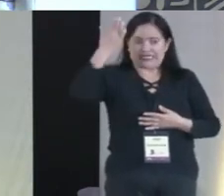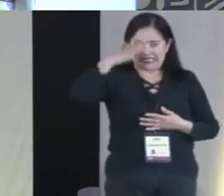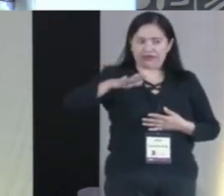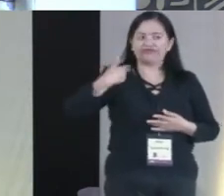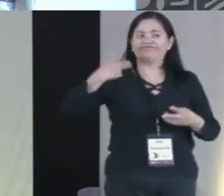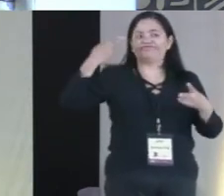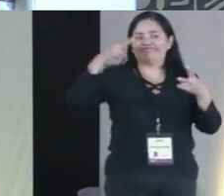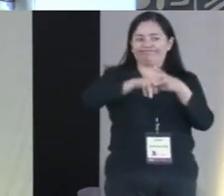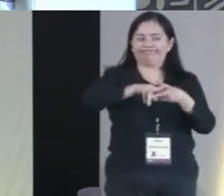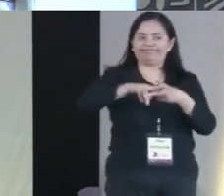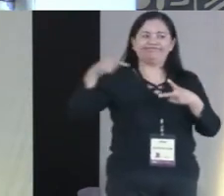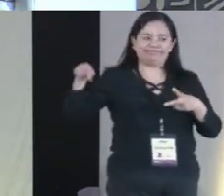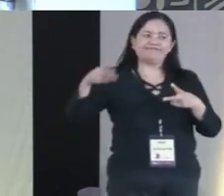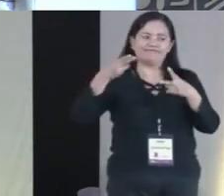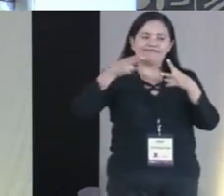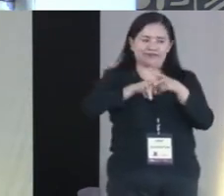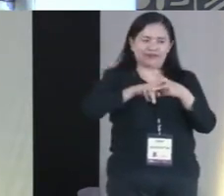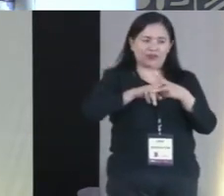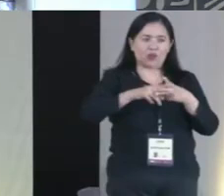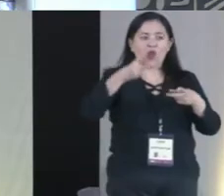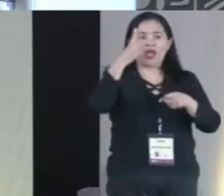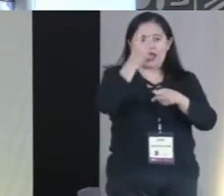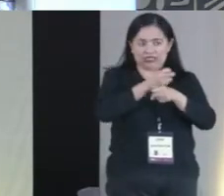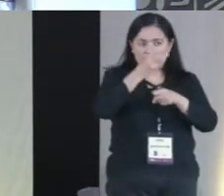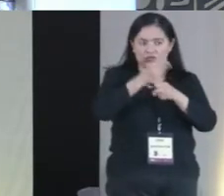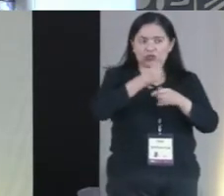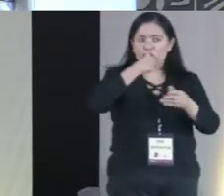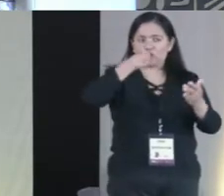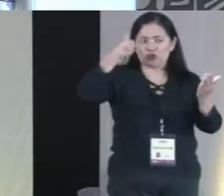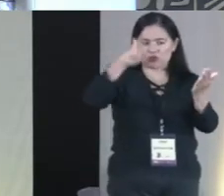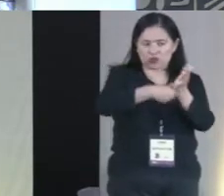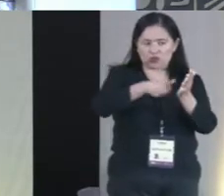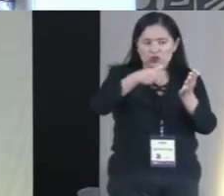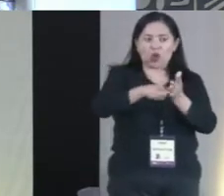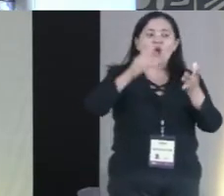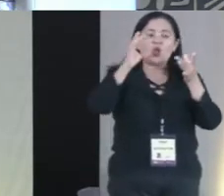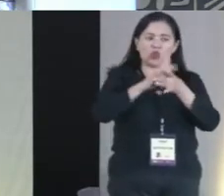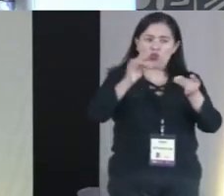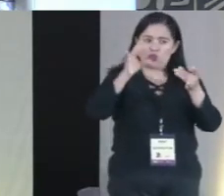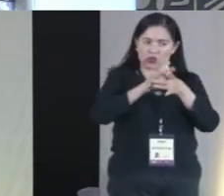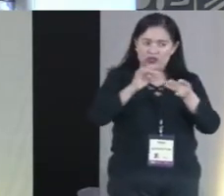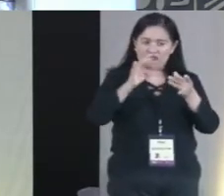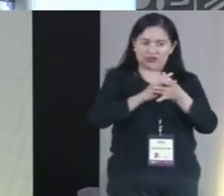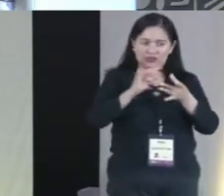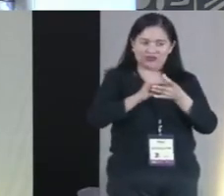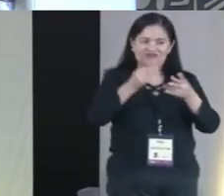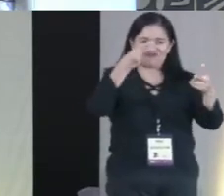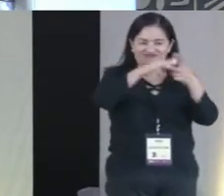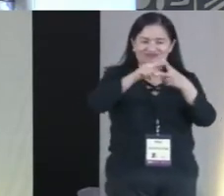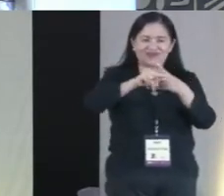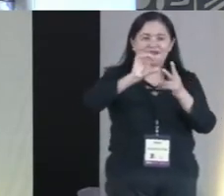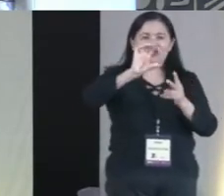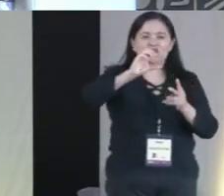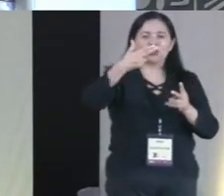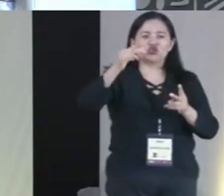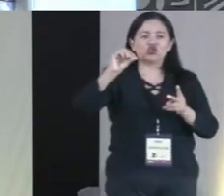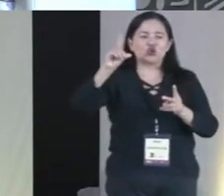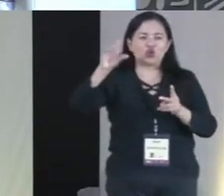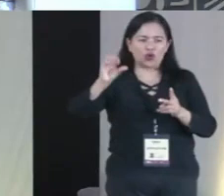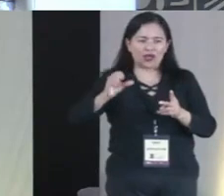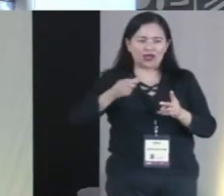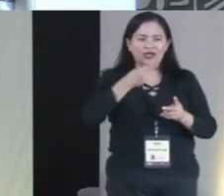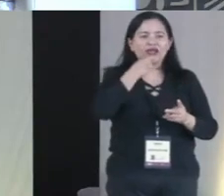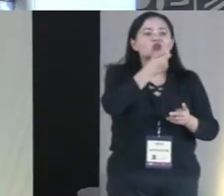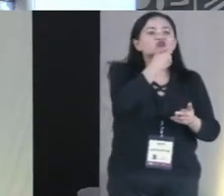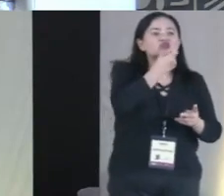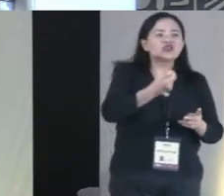asesino. Él, en la segunda carta de relación, cuando narra la masacre de Cholula, él dice que salieron mujeres y niños y